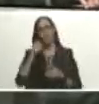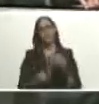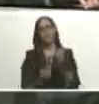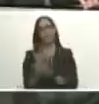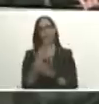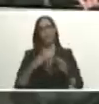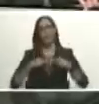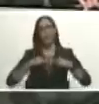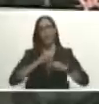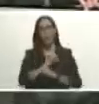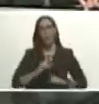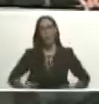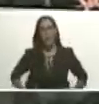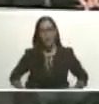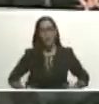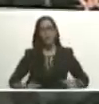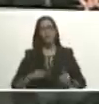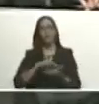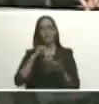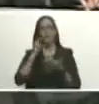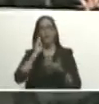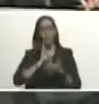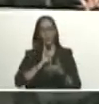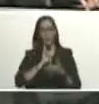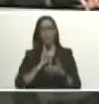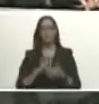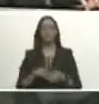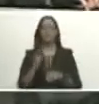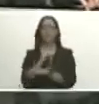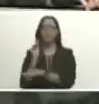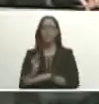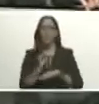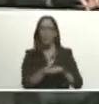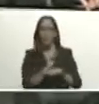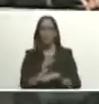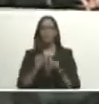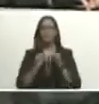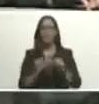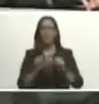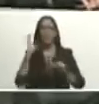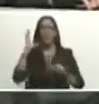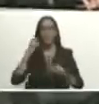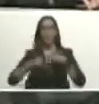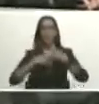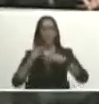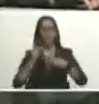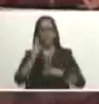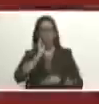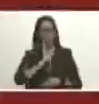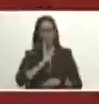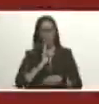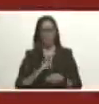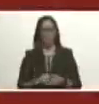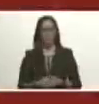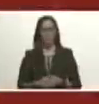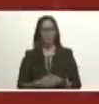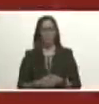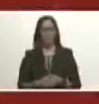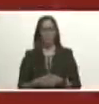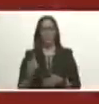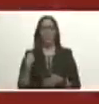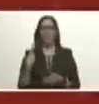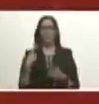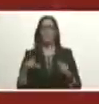Nacional Bolivariana, centinelas permanentes de la patria y de la Revolución Bolivariana. En primer lugar,